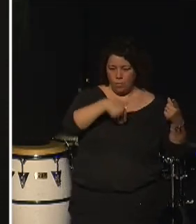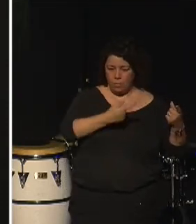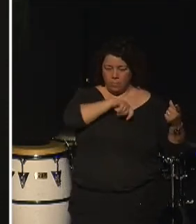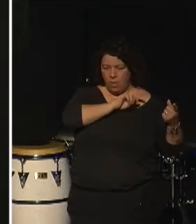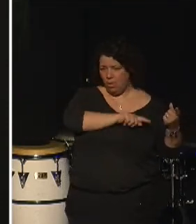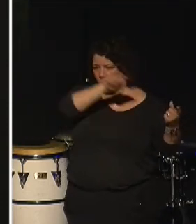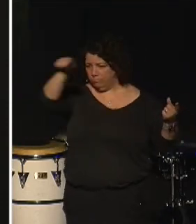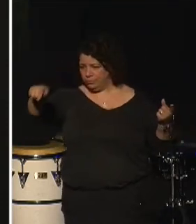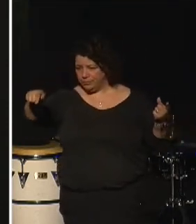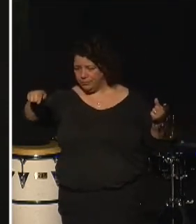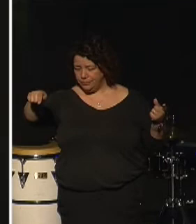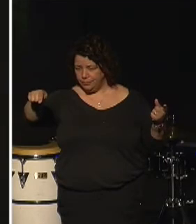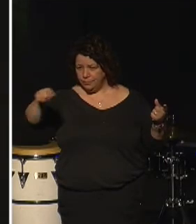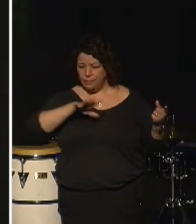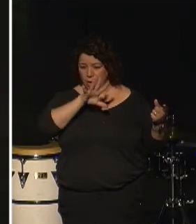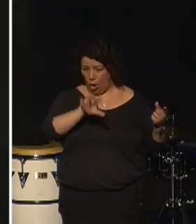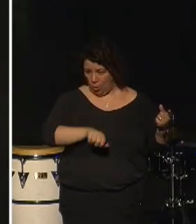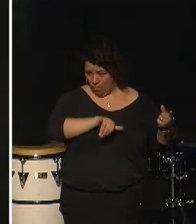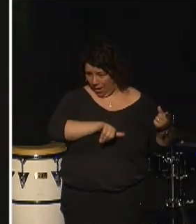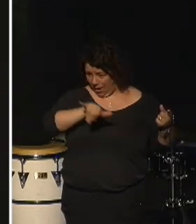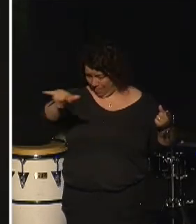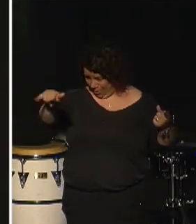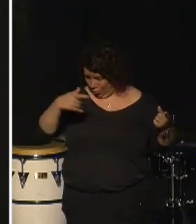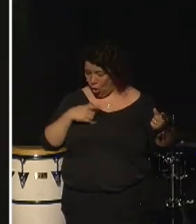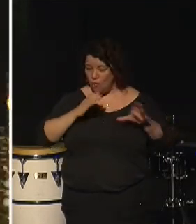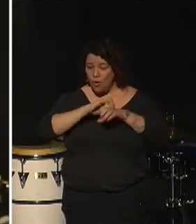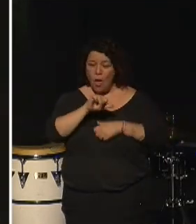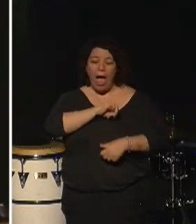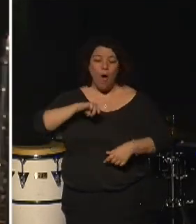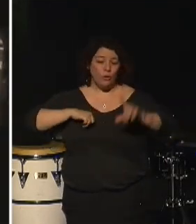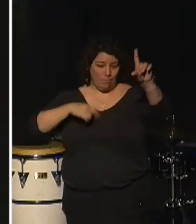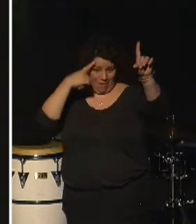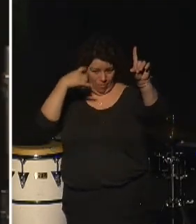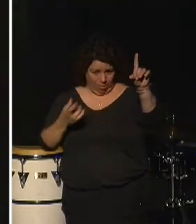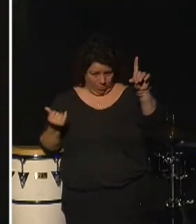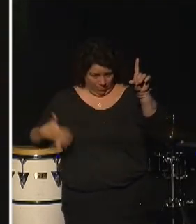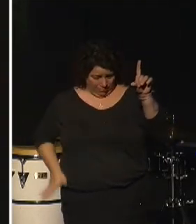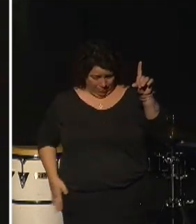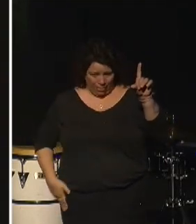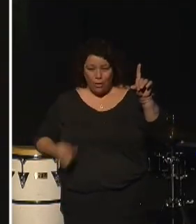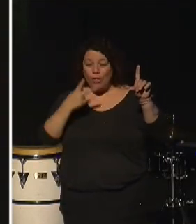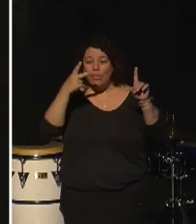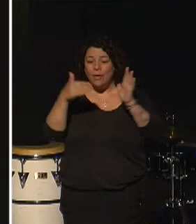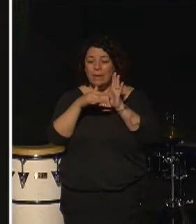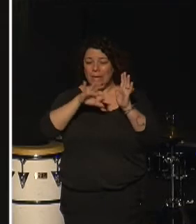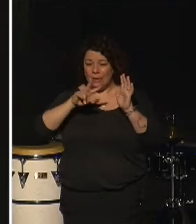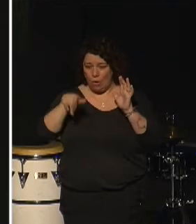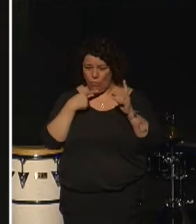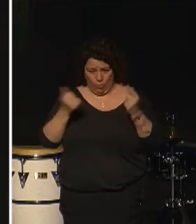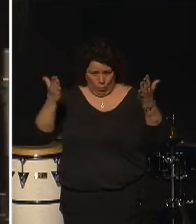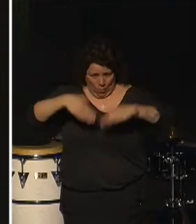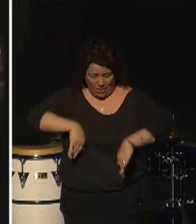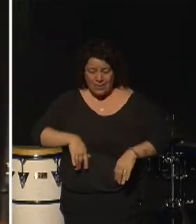España, comprándome un billete, recuerdo, bióloga autónoma, comprándome un billete de 2.500 euros, que por supuesto no había,